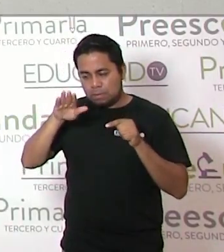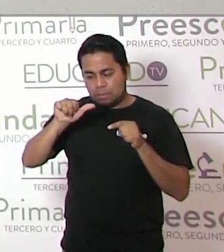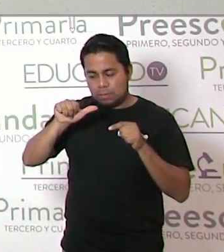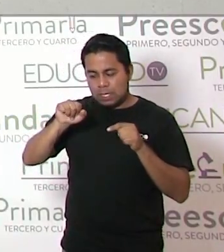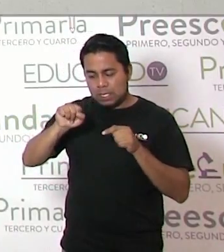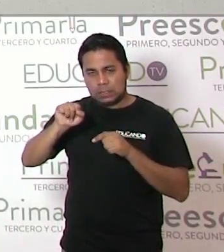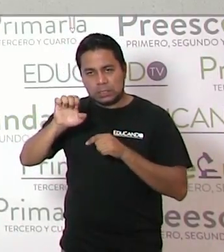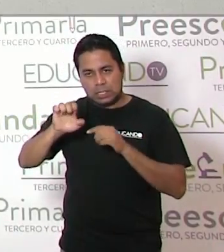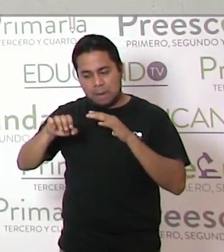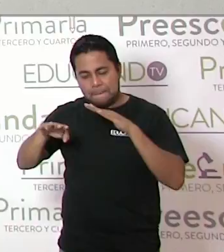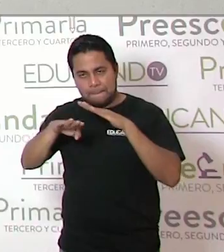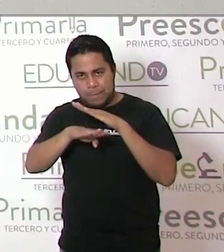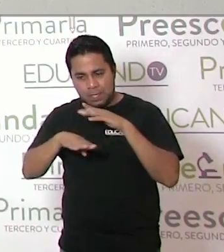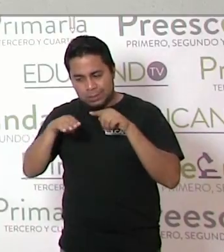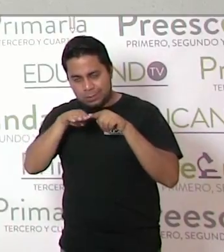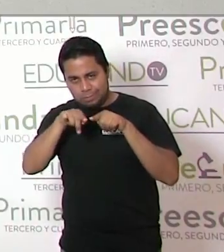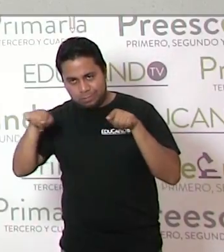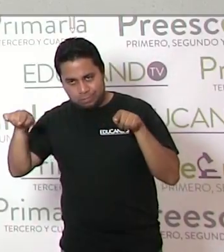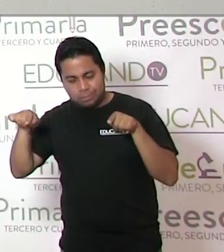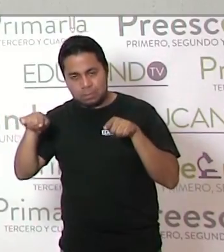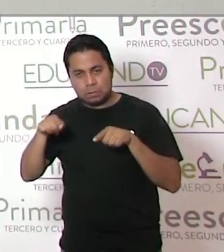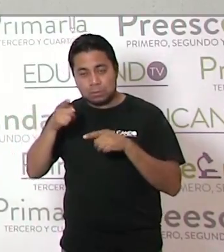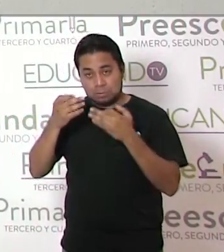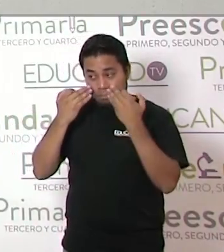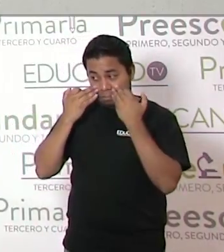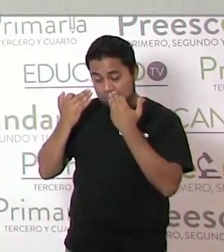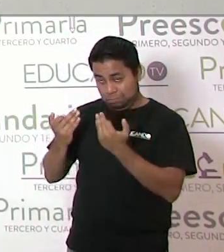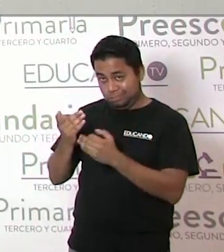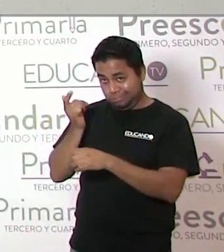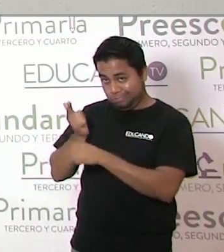Se llama base. ¿Logras verlo?